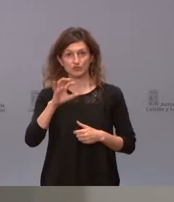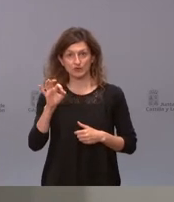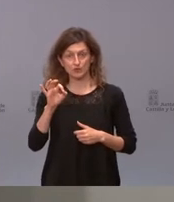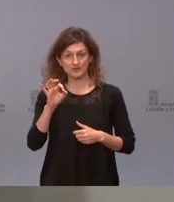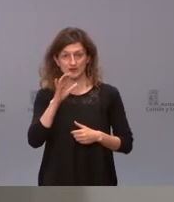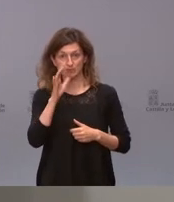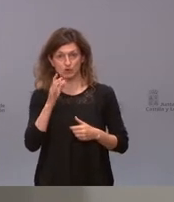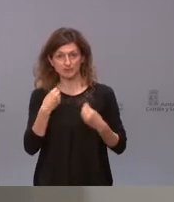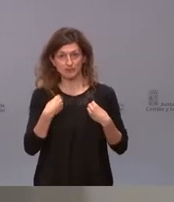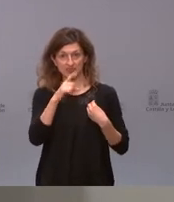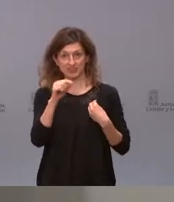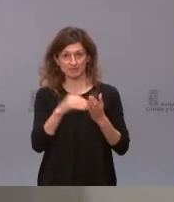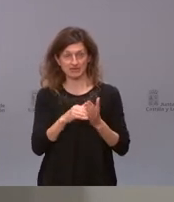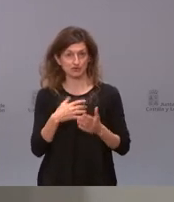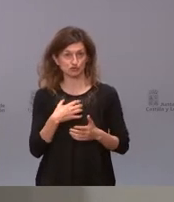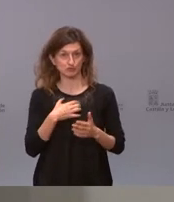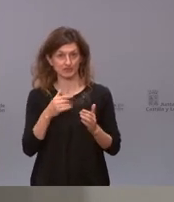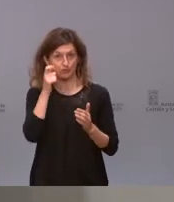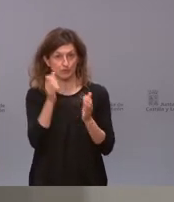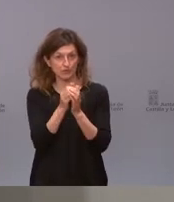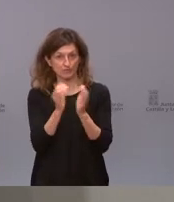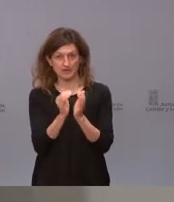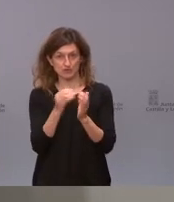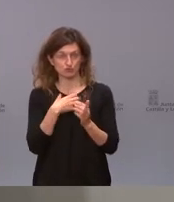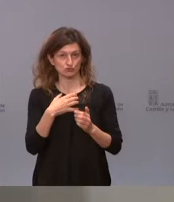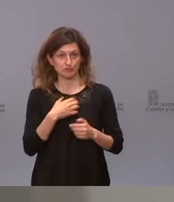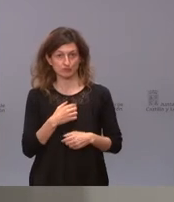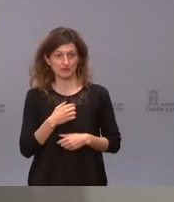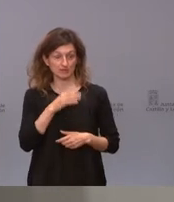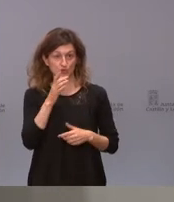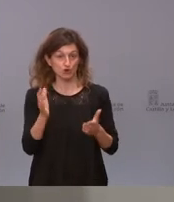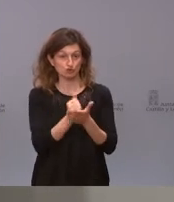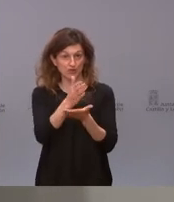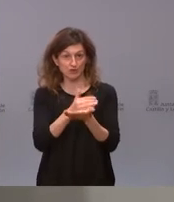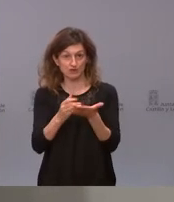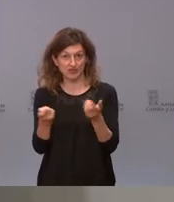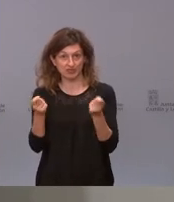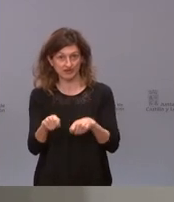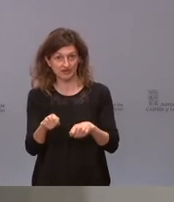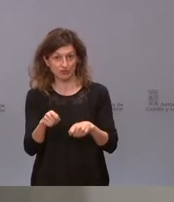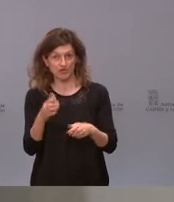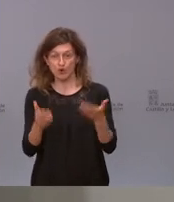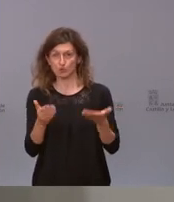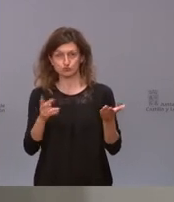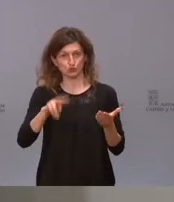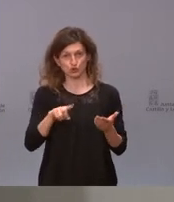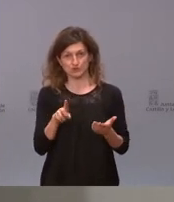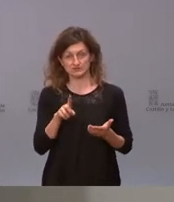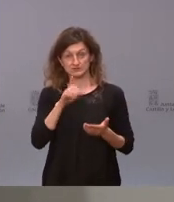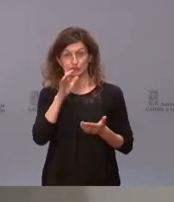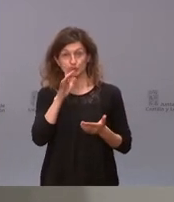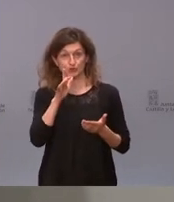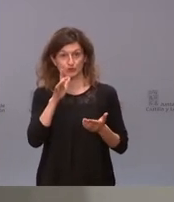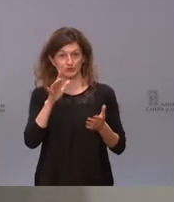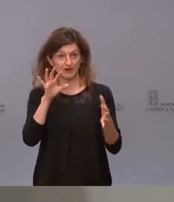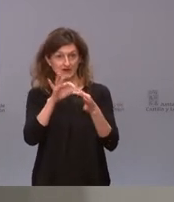cien mil habitantes a poblaciones pequeñas porque entonces tendríamos a toda la comunidad cerrada y además no sería justo porque sería en relación a